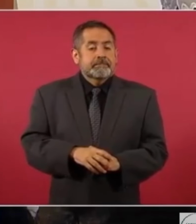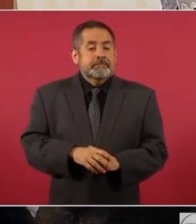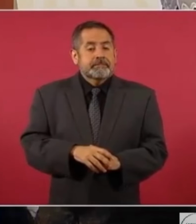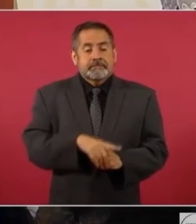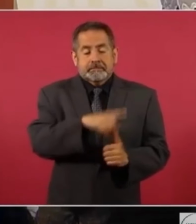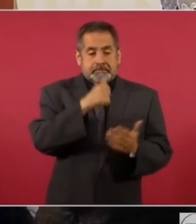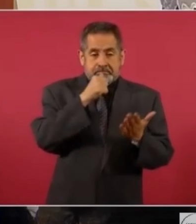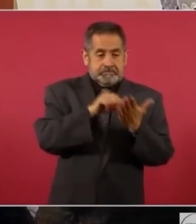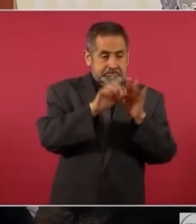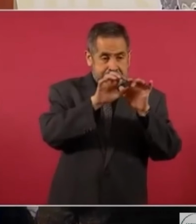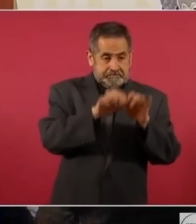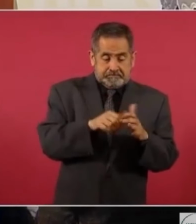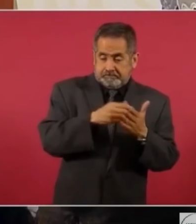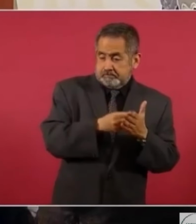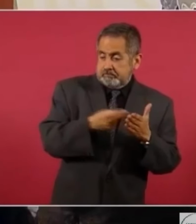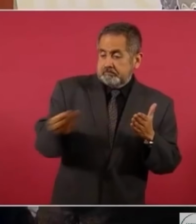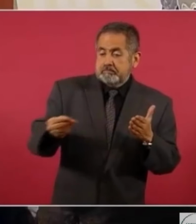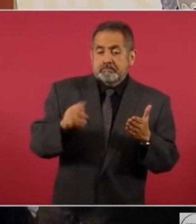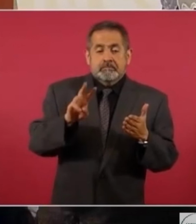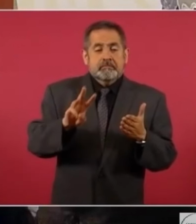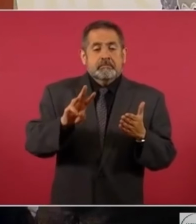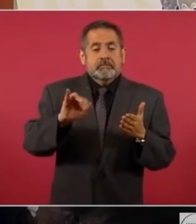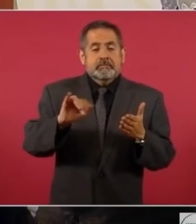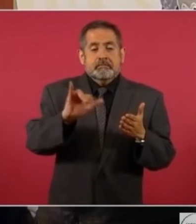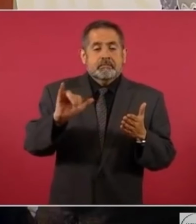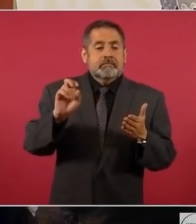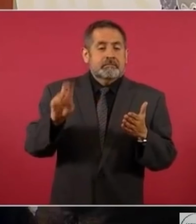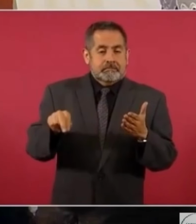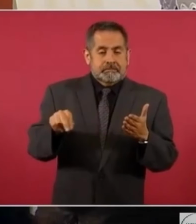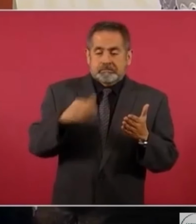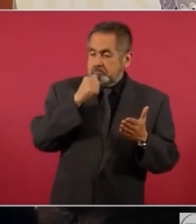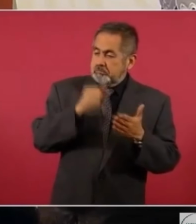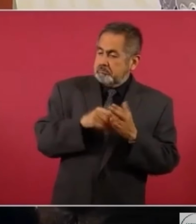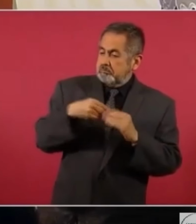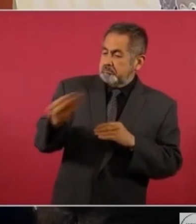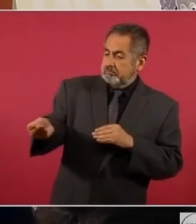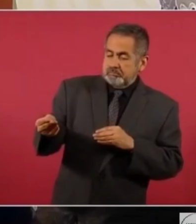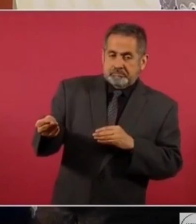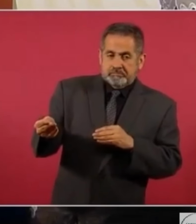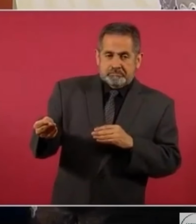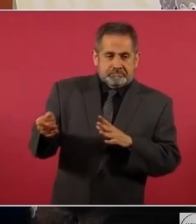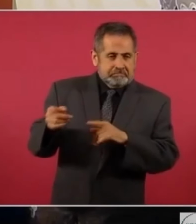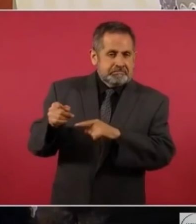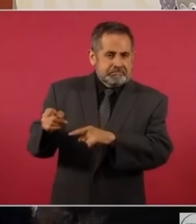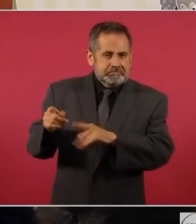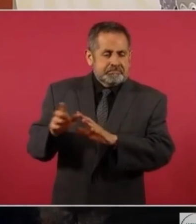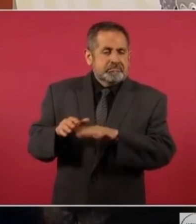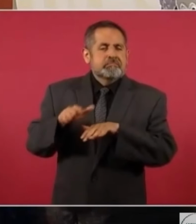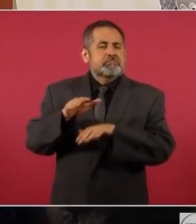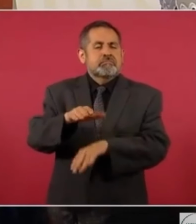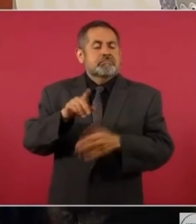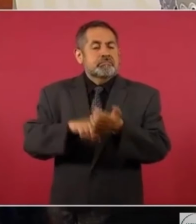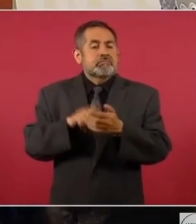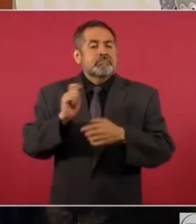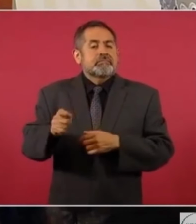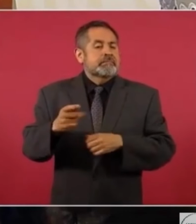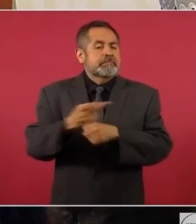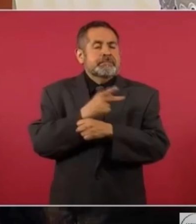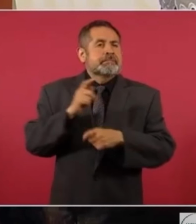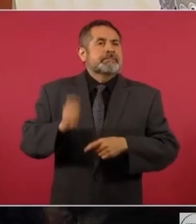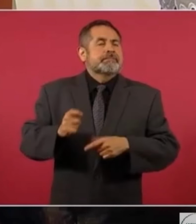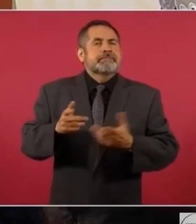a William Randolph Hearst, en relación a la